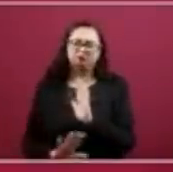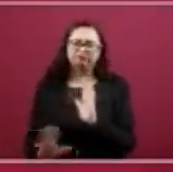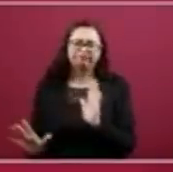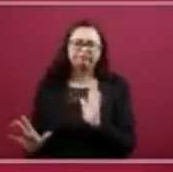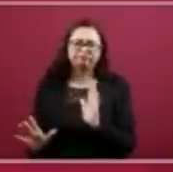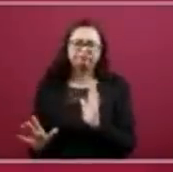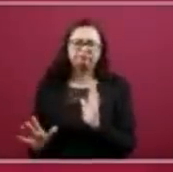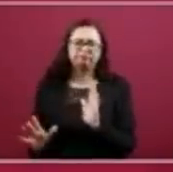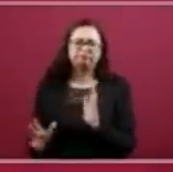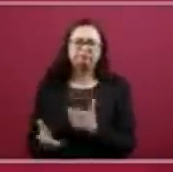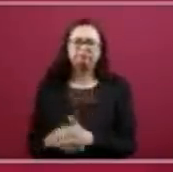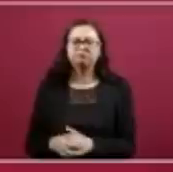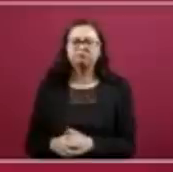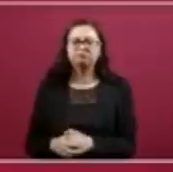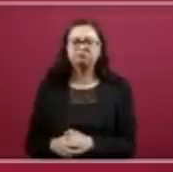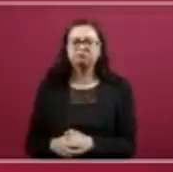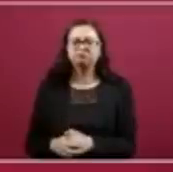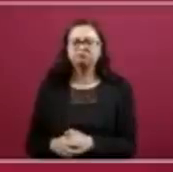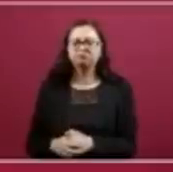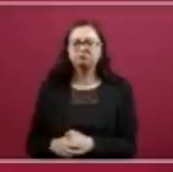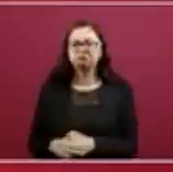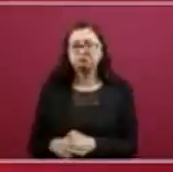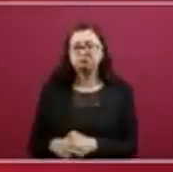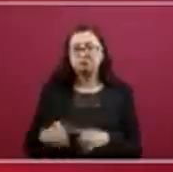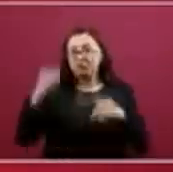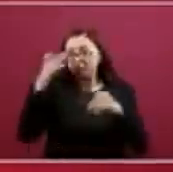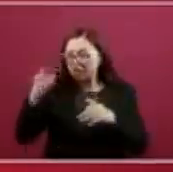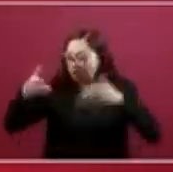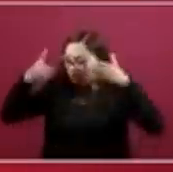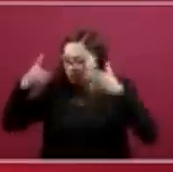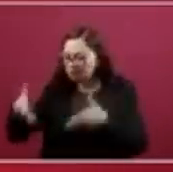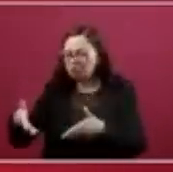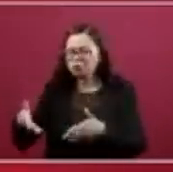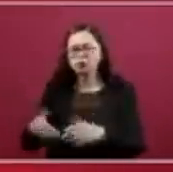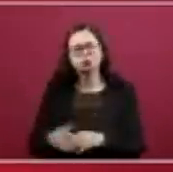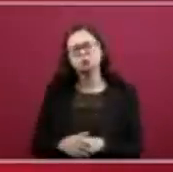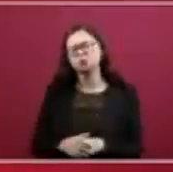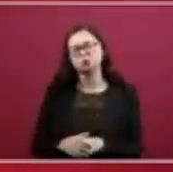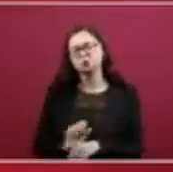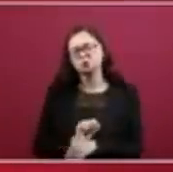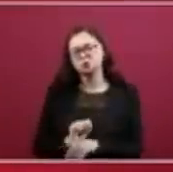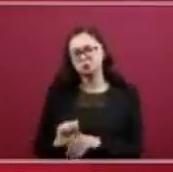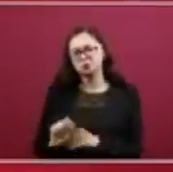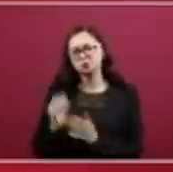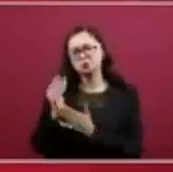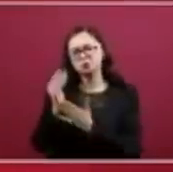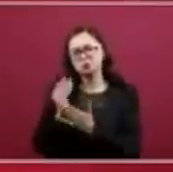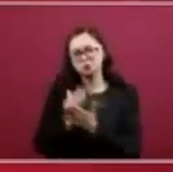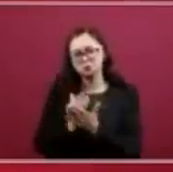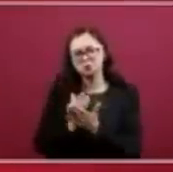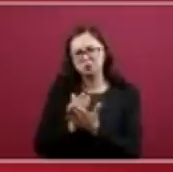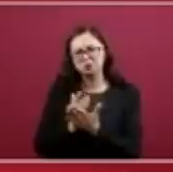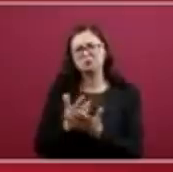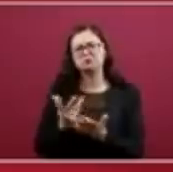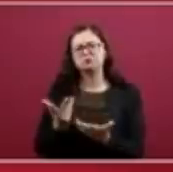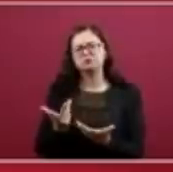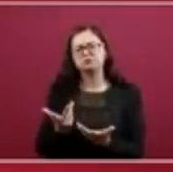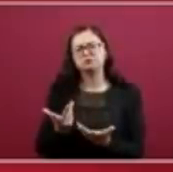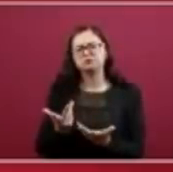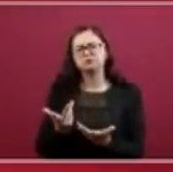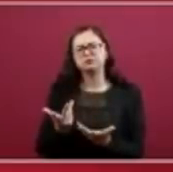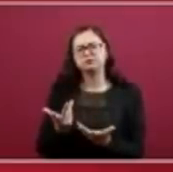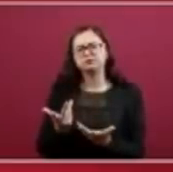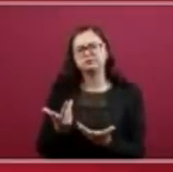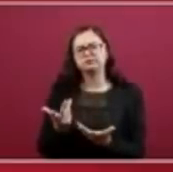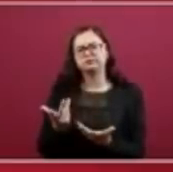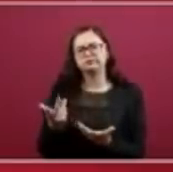no requieren de mucho tiempo. Nosotros lo que necesitamos es